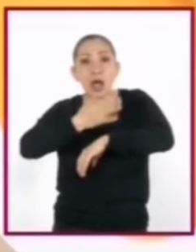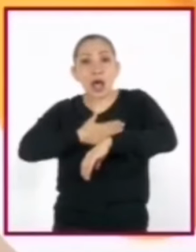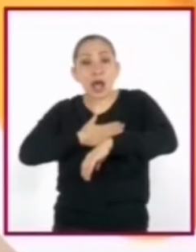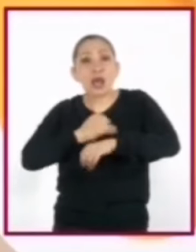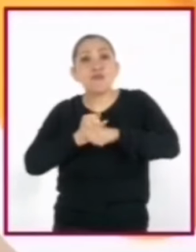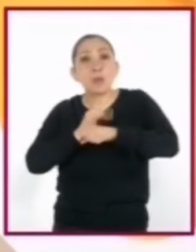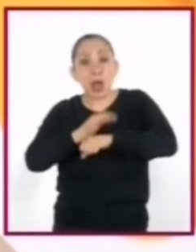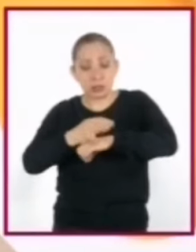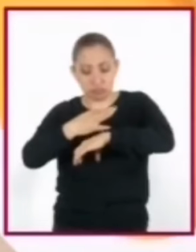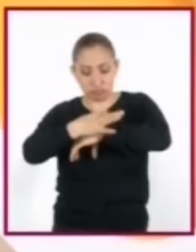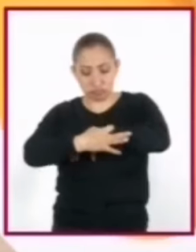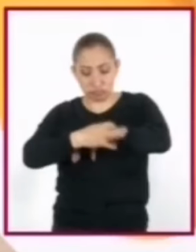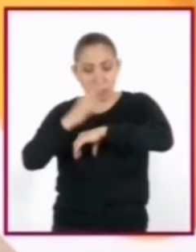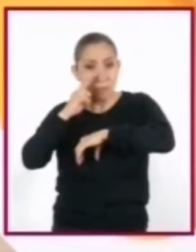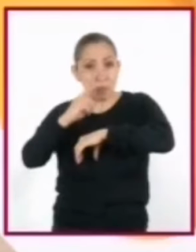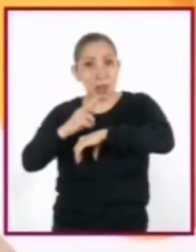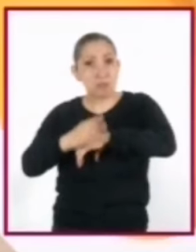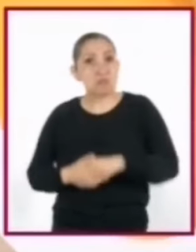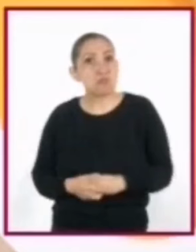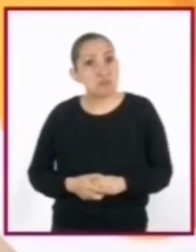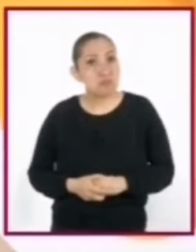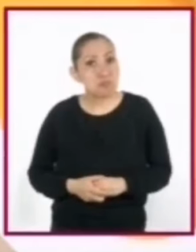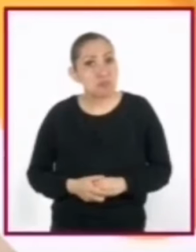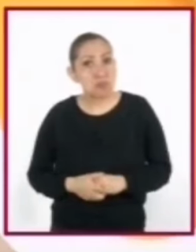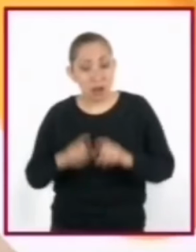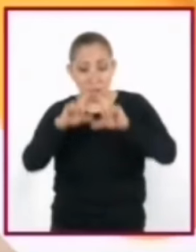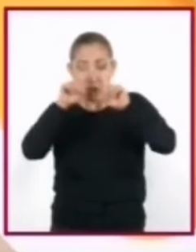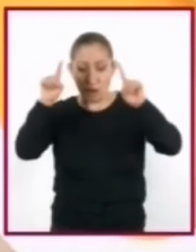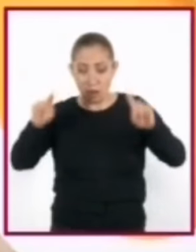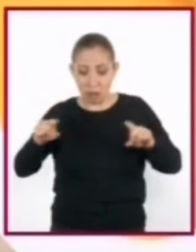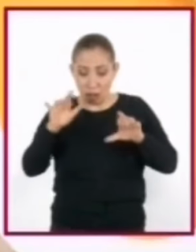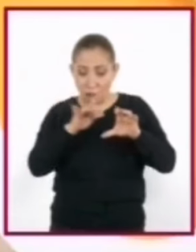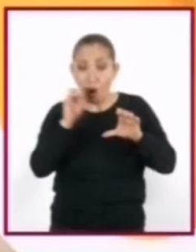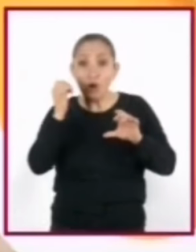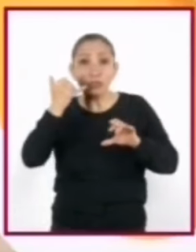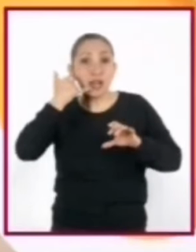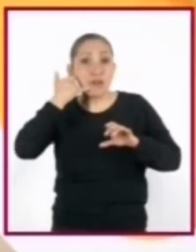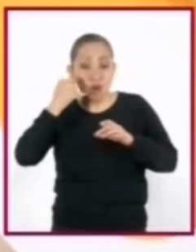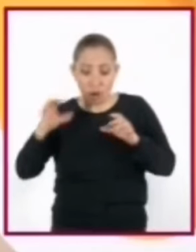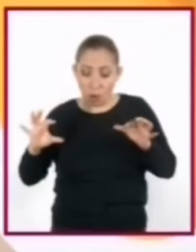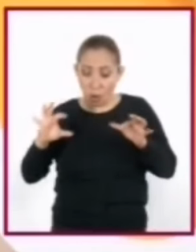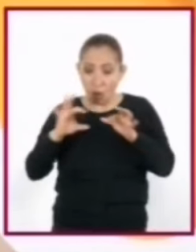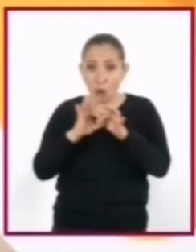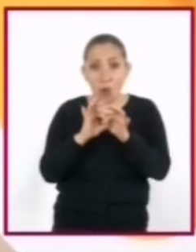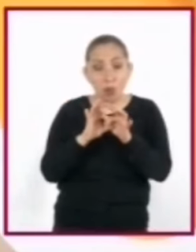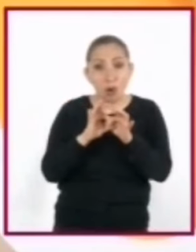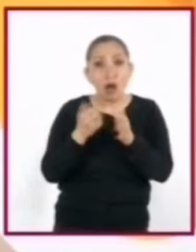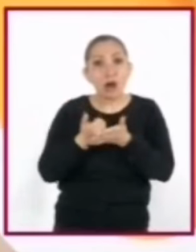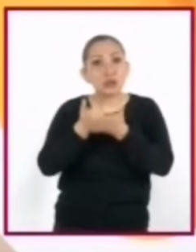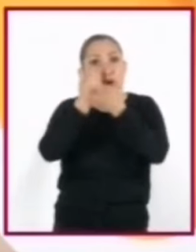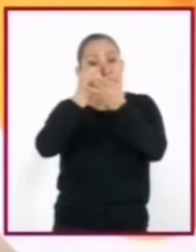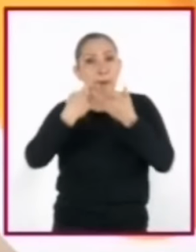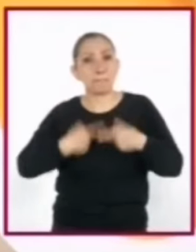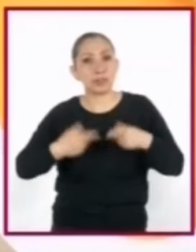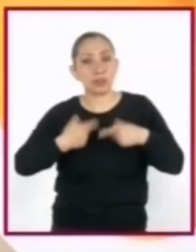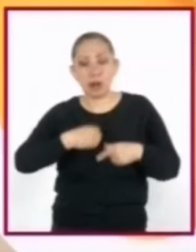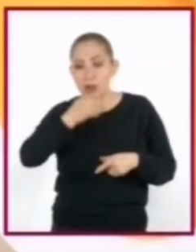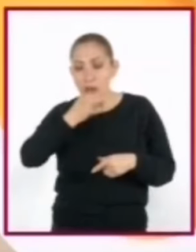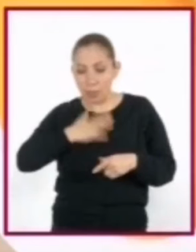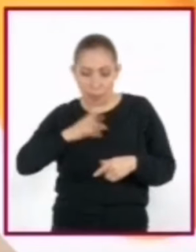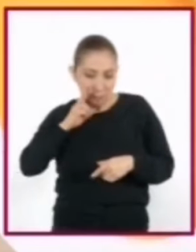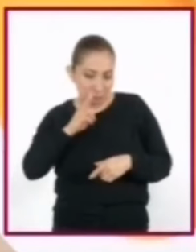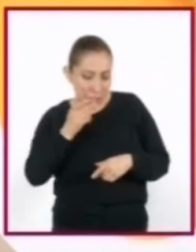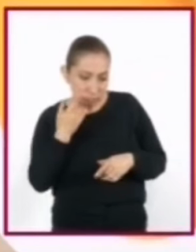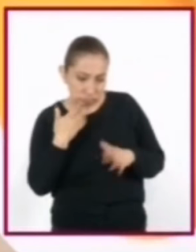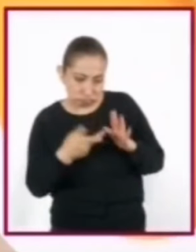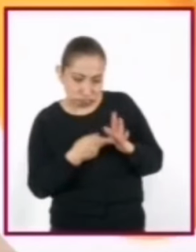información a un medidor externo, una tableta o un teléfono inteligente, permitiendo al paciente